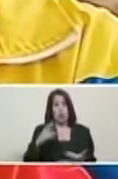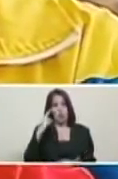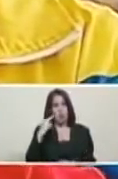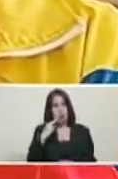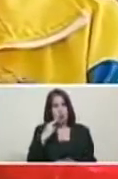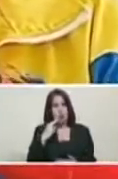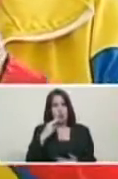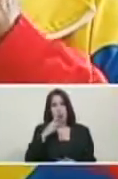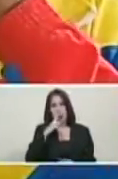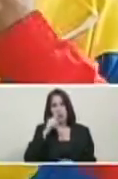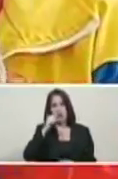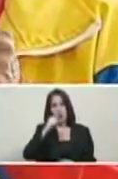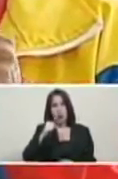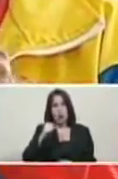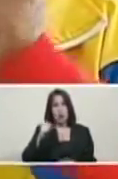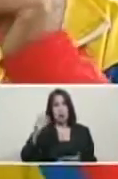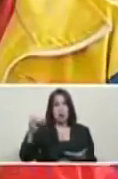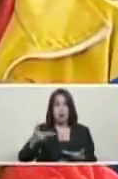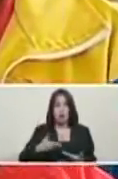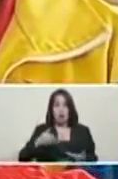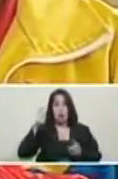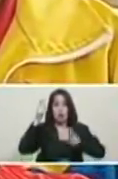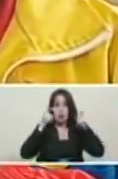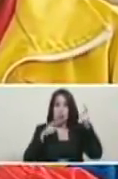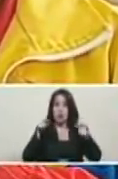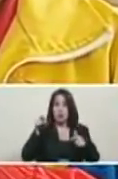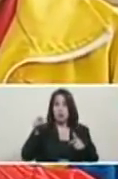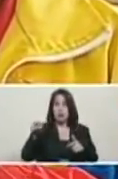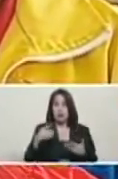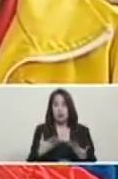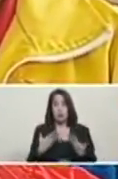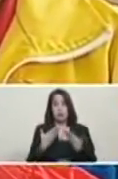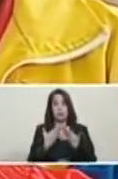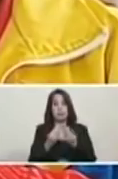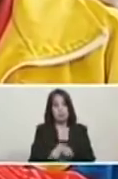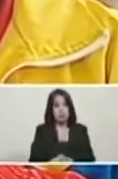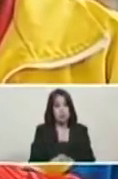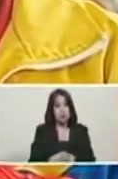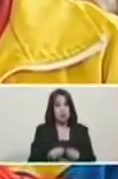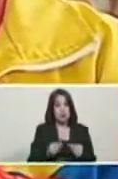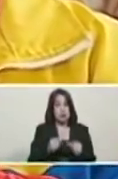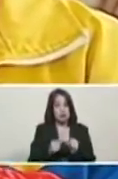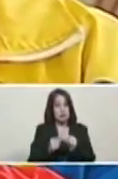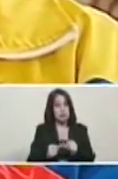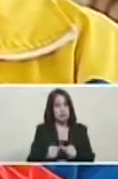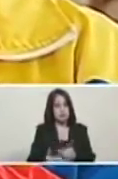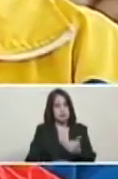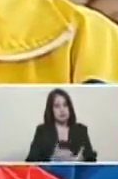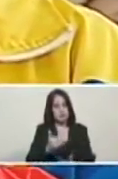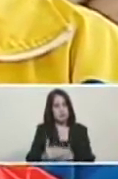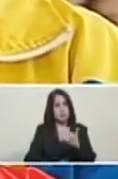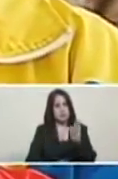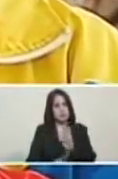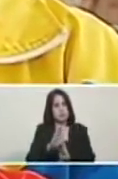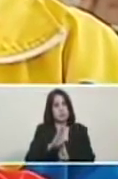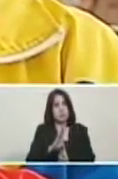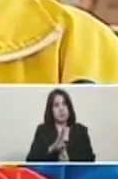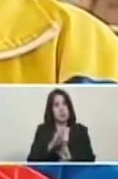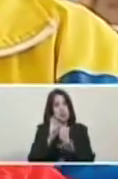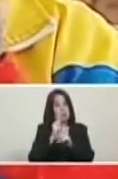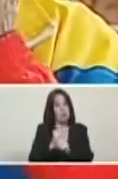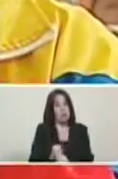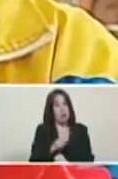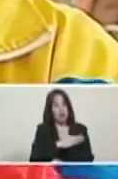dejó Nicolás, que nos dejó Chávez, y que tú estás continuando con ese legado. Así que esperamos esa